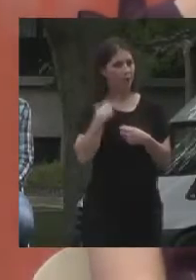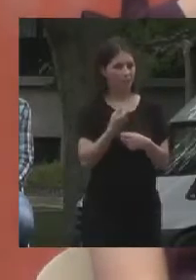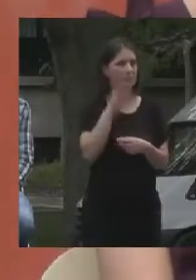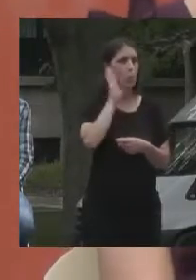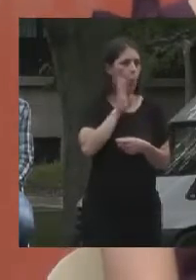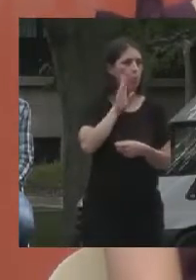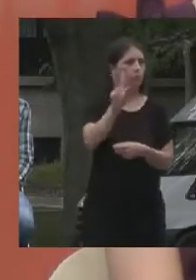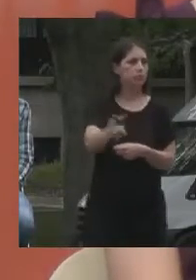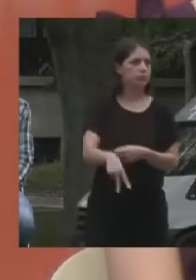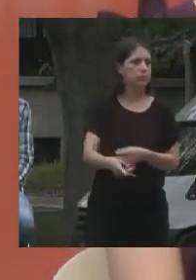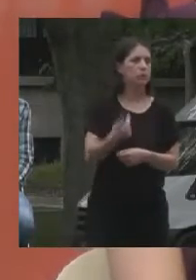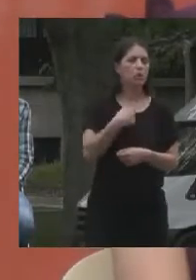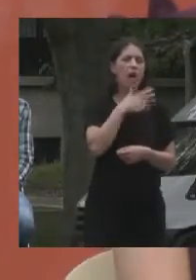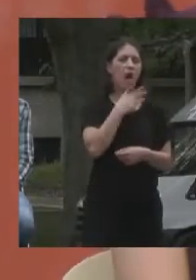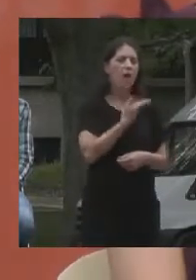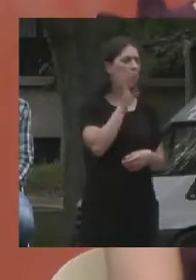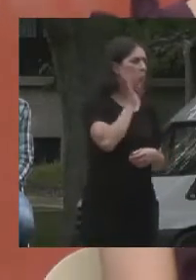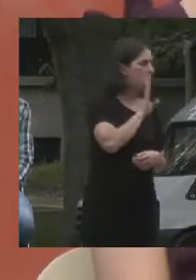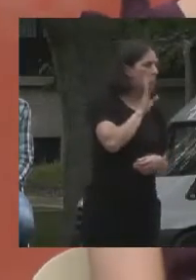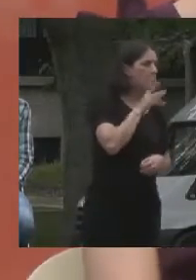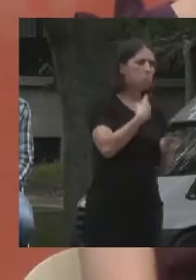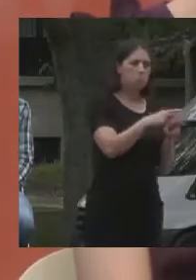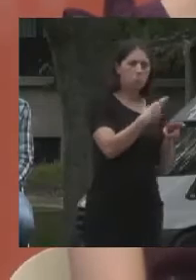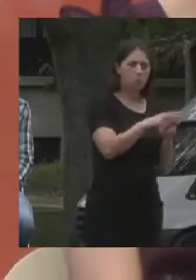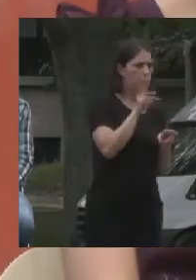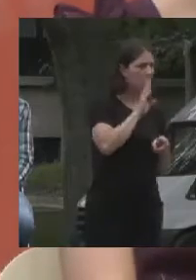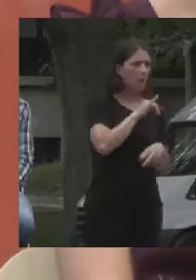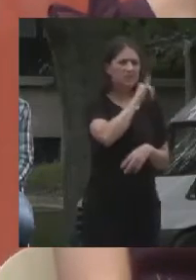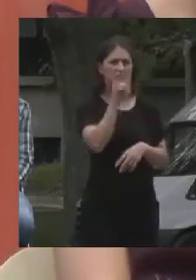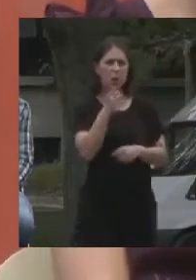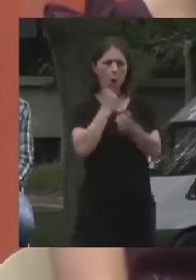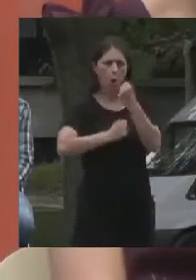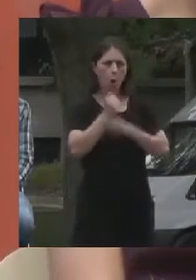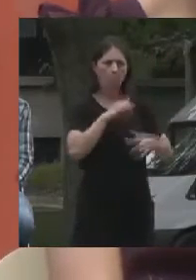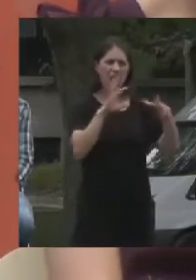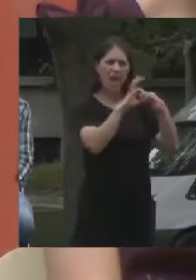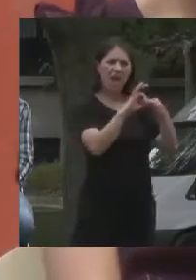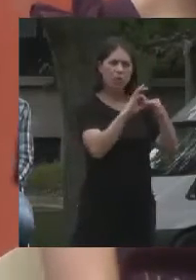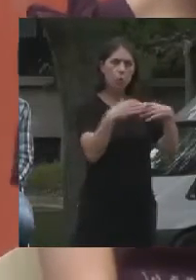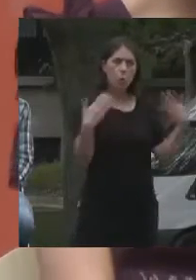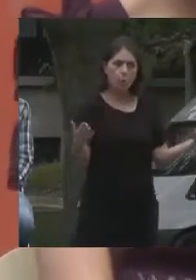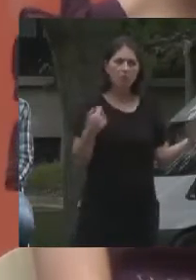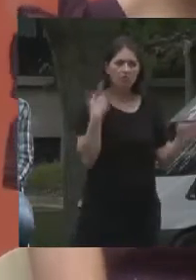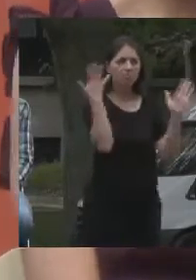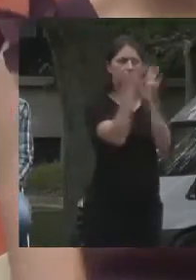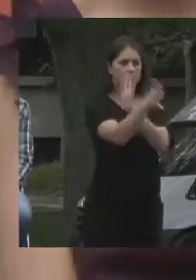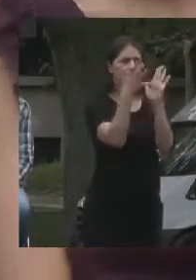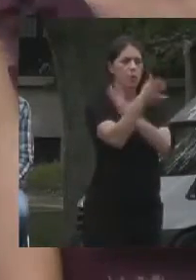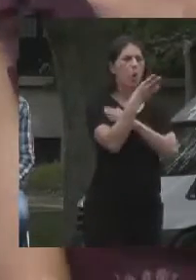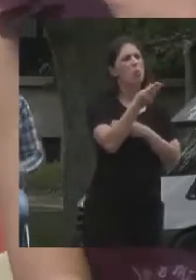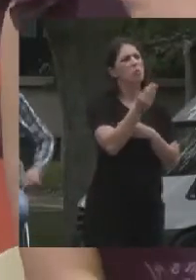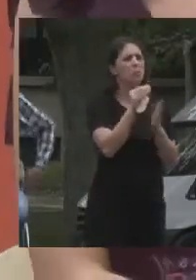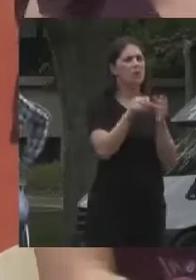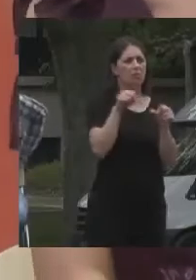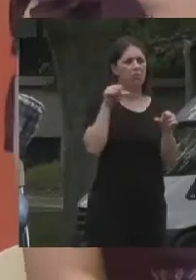falar de cal é a relación entre a corrupción política e a crise económica. Porque moitas veces parece que lle fan un planteamiento que a corrupción